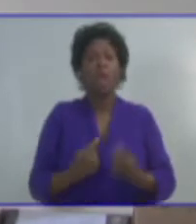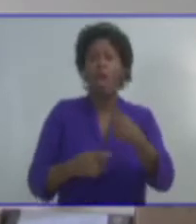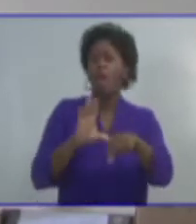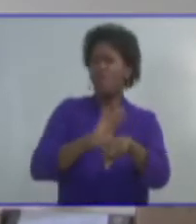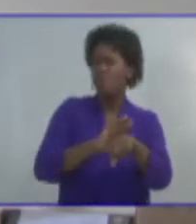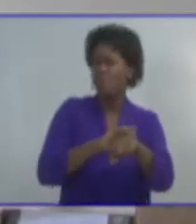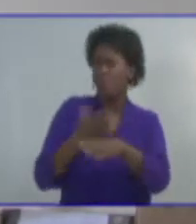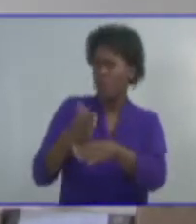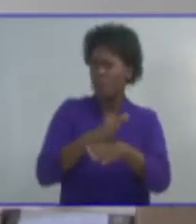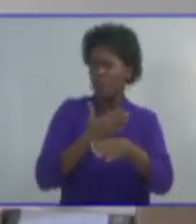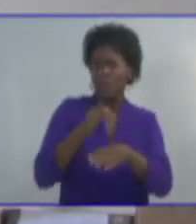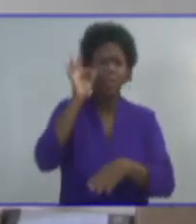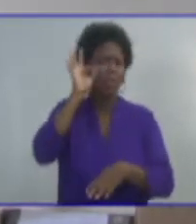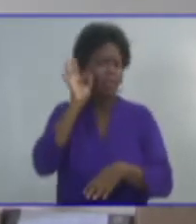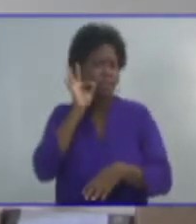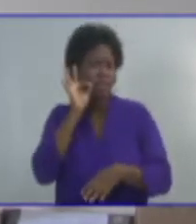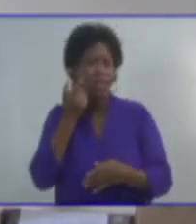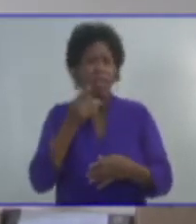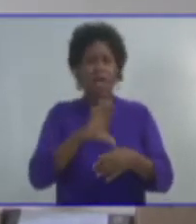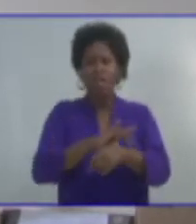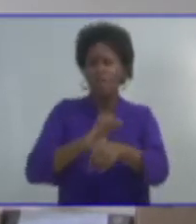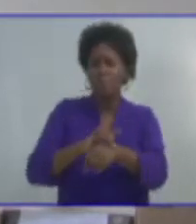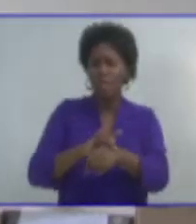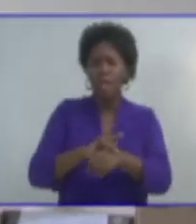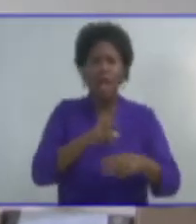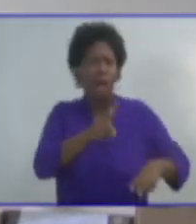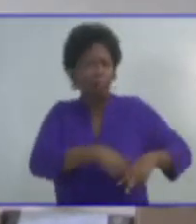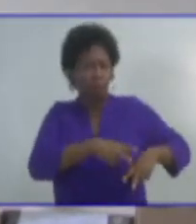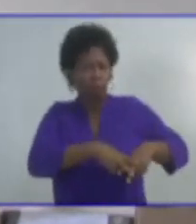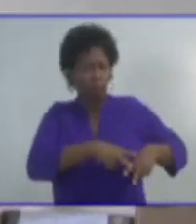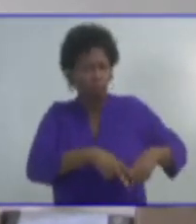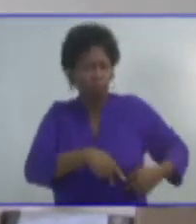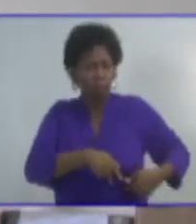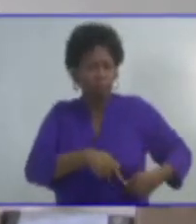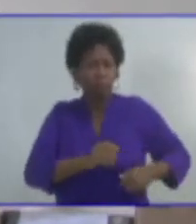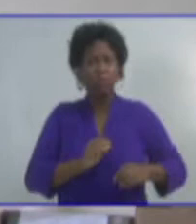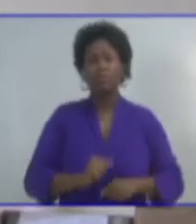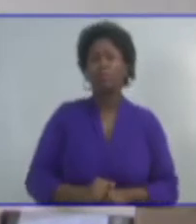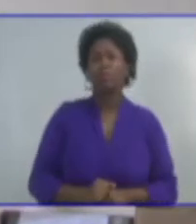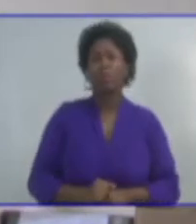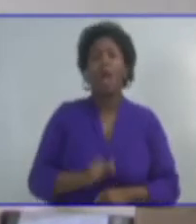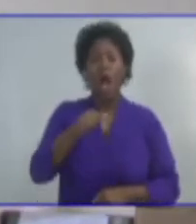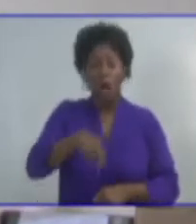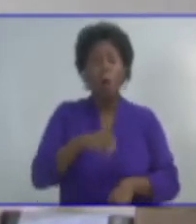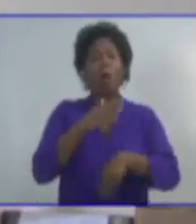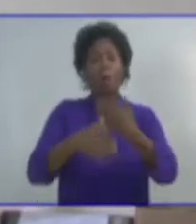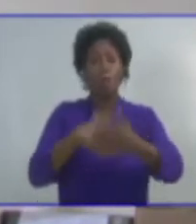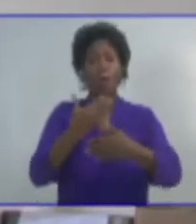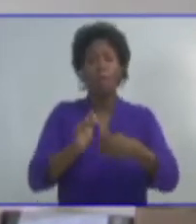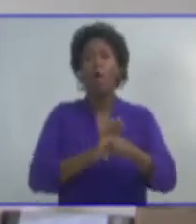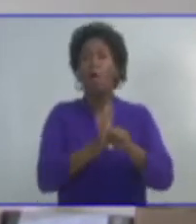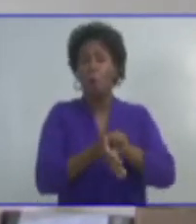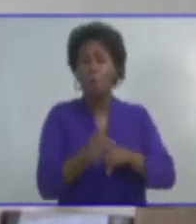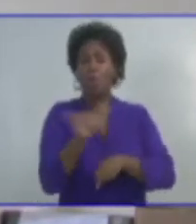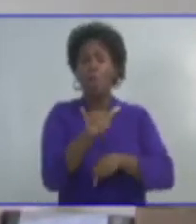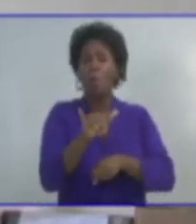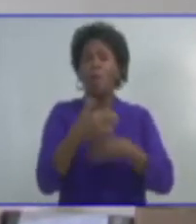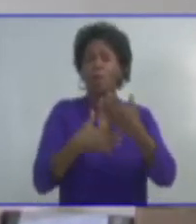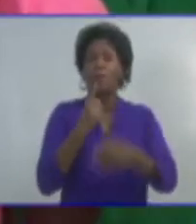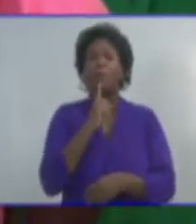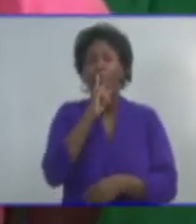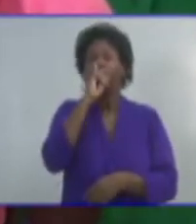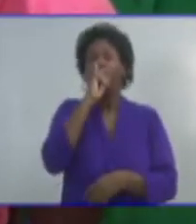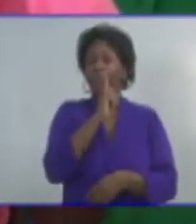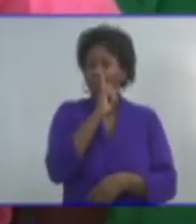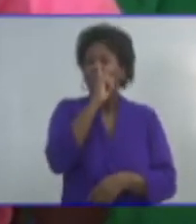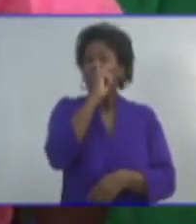el paludismo, si tienen hepatitis. Actualmente ahora, por el problema de la COVID, se le toma muestra para